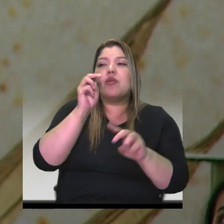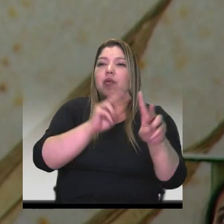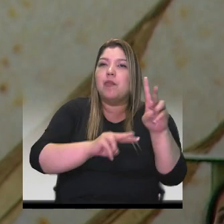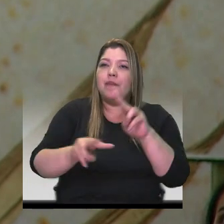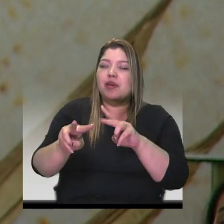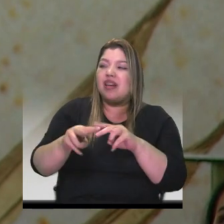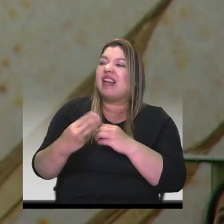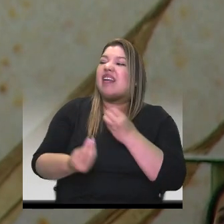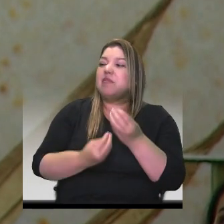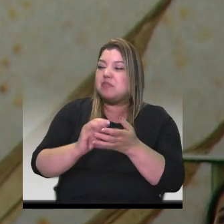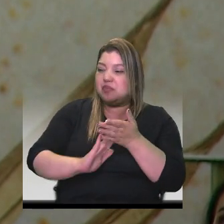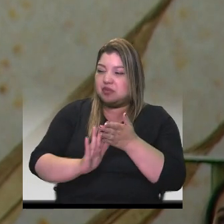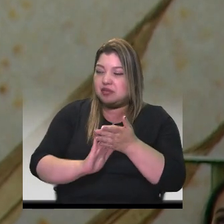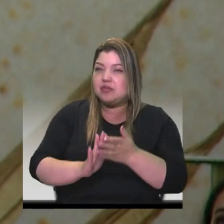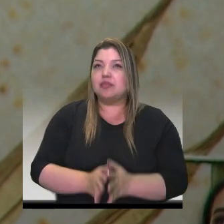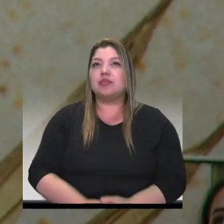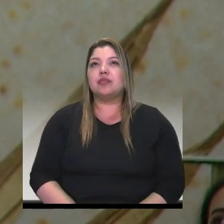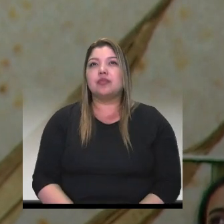podríamos hacer?